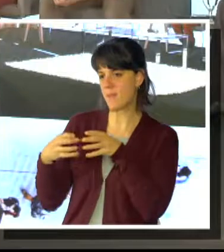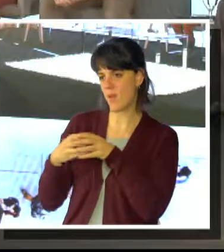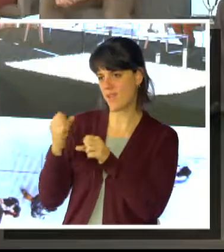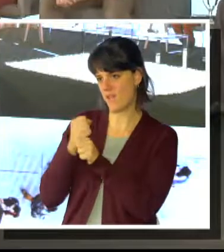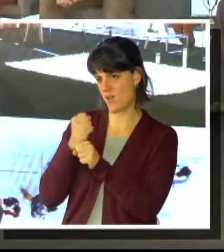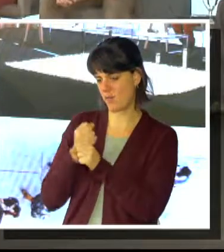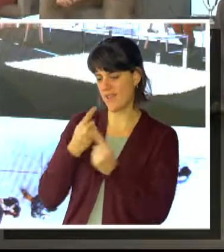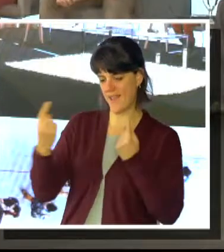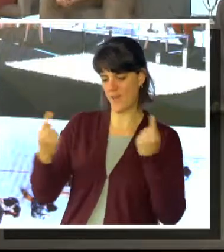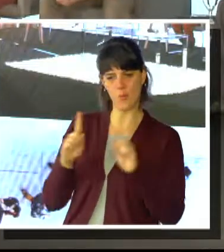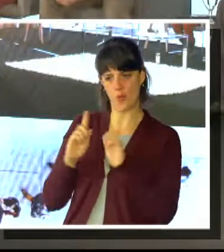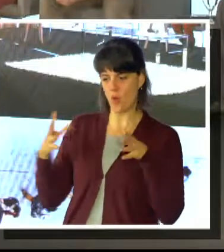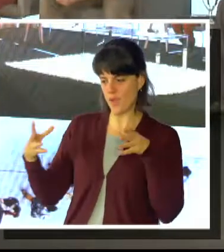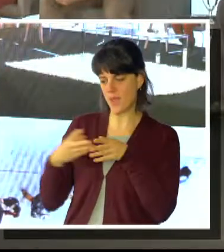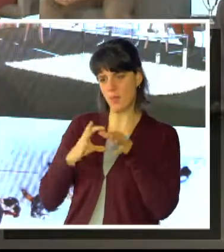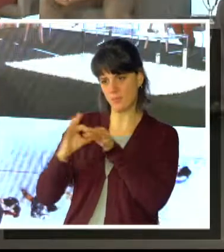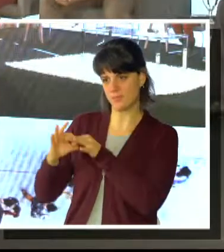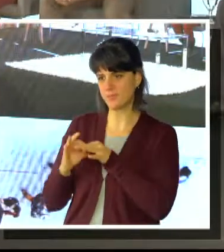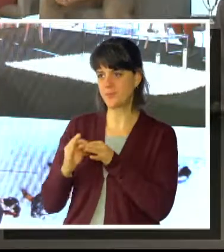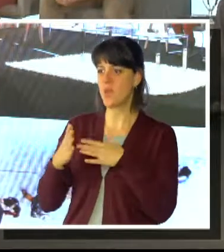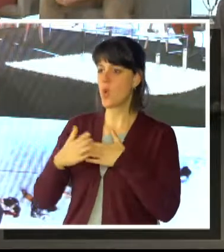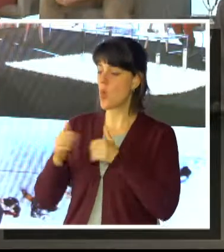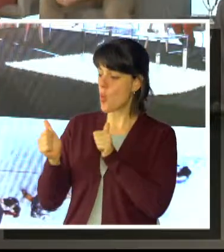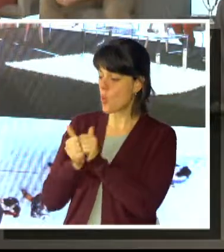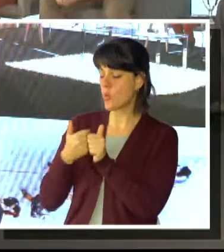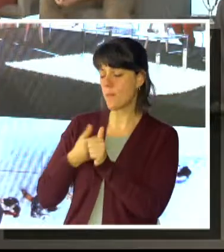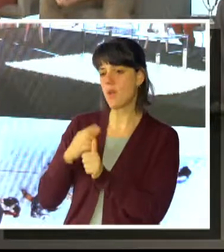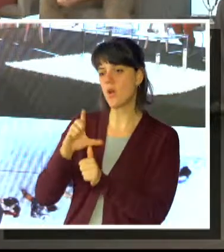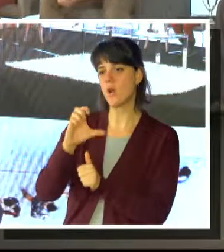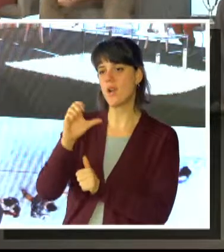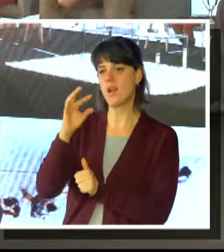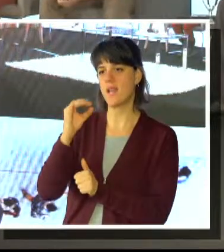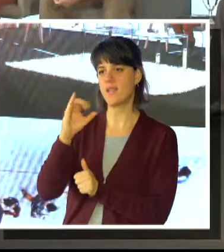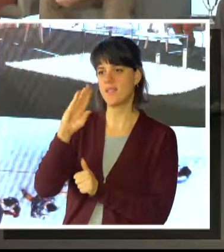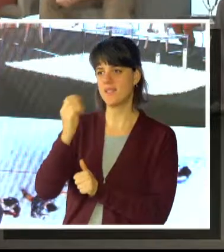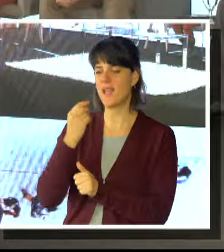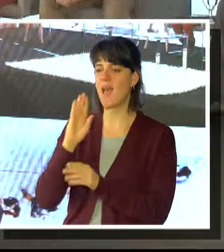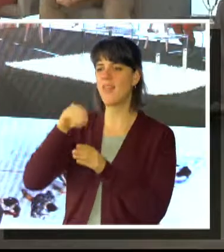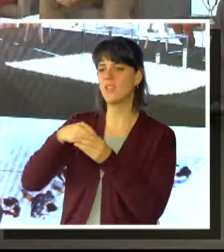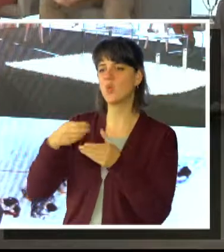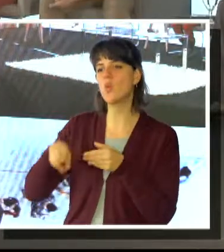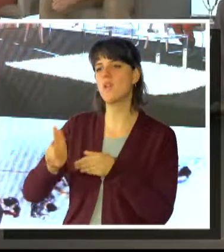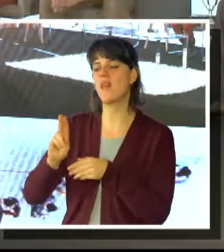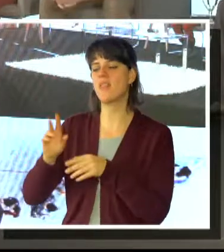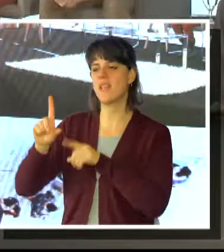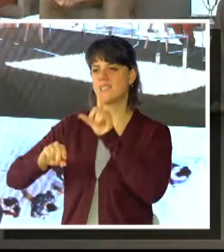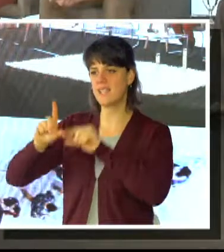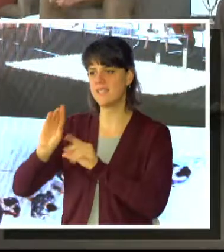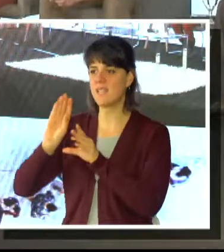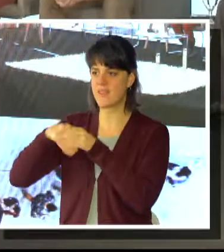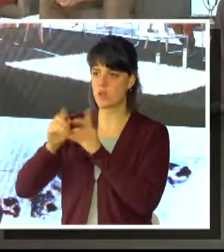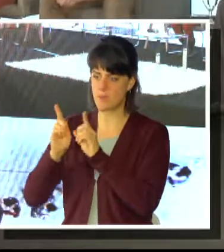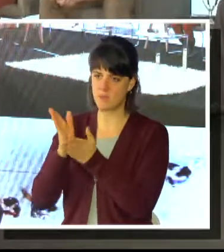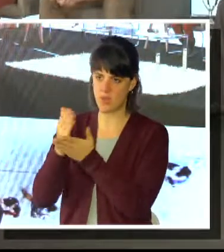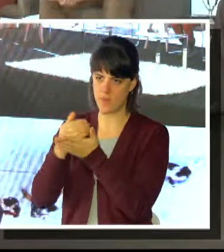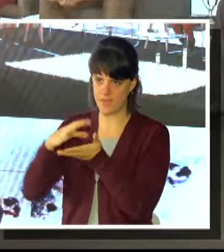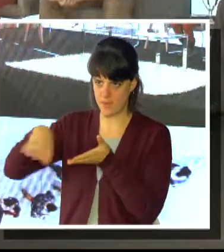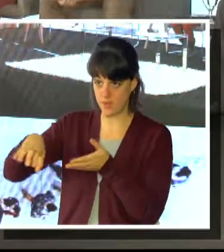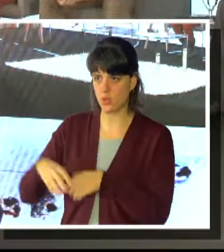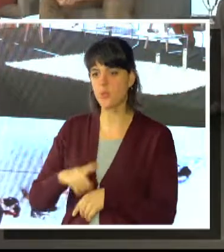Buenos días, muchas gracias por la presencia. Nosotros representamos el equipo de análisis de datos. Análisis de